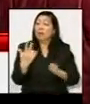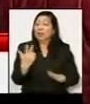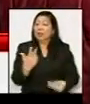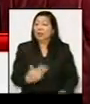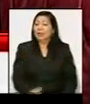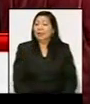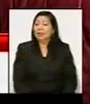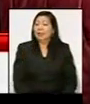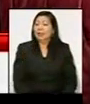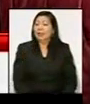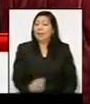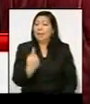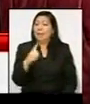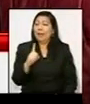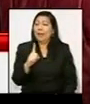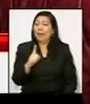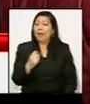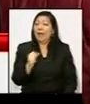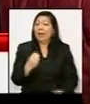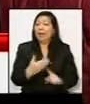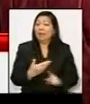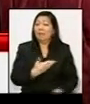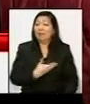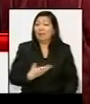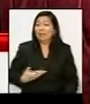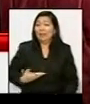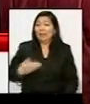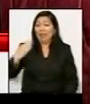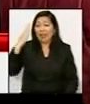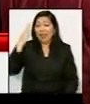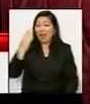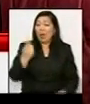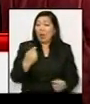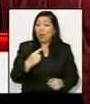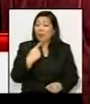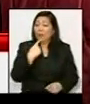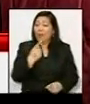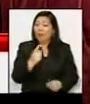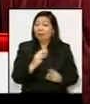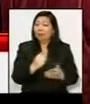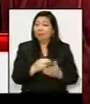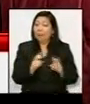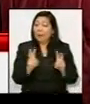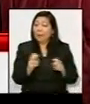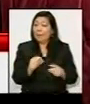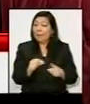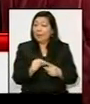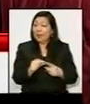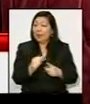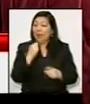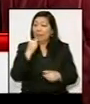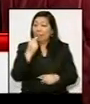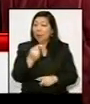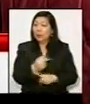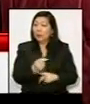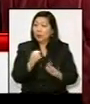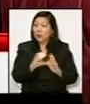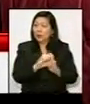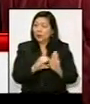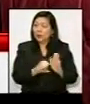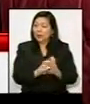propio para el ex presidente alan garcía cuando se decía que los términos de la denuncia constitucional